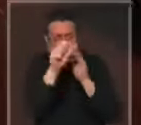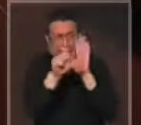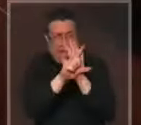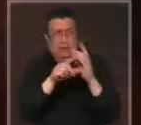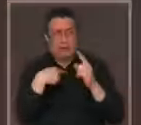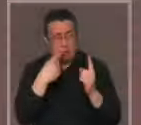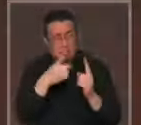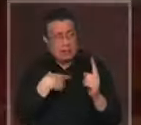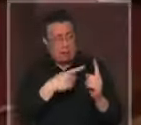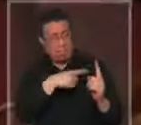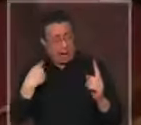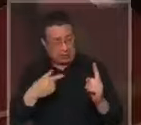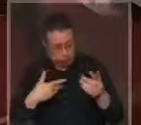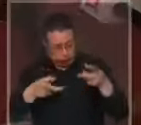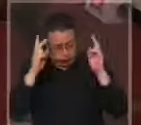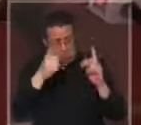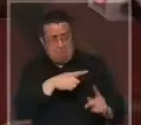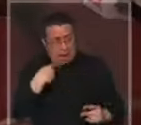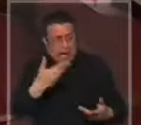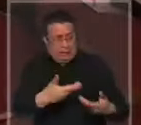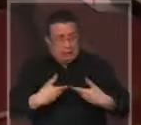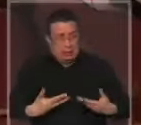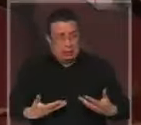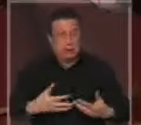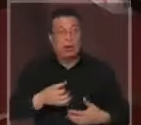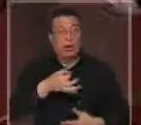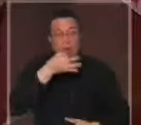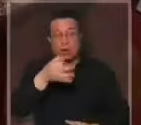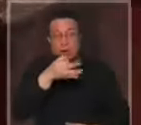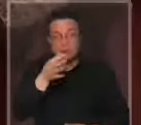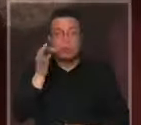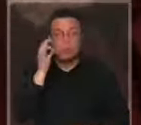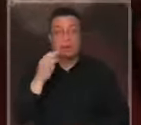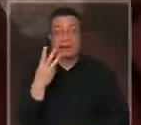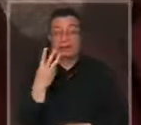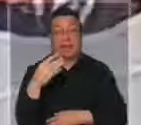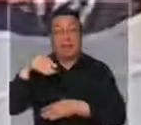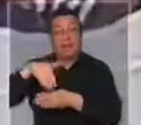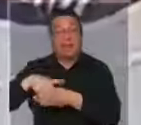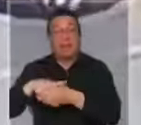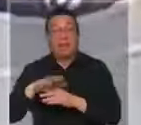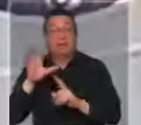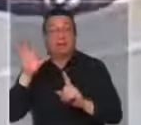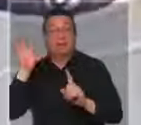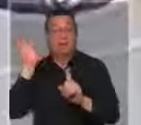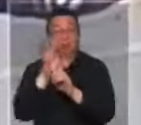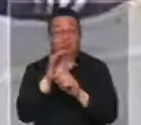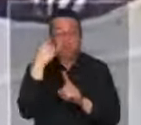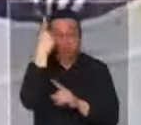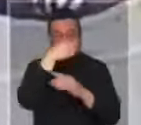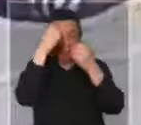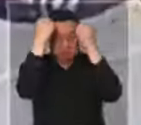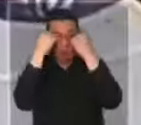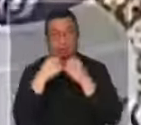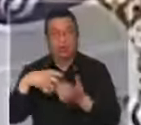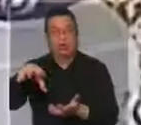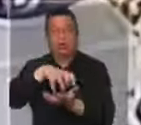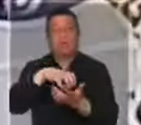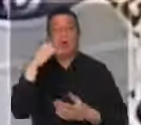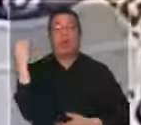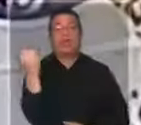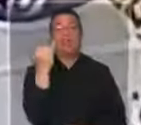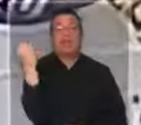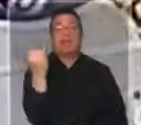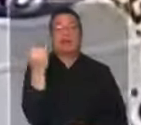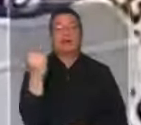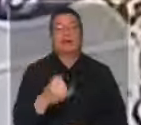matar, mátame. Desgarrador relato de Gloria. 3 de la tarde y una turba de encapuchados entró a robar a su casa en Independencia.